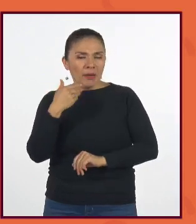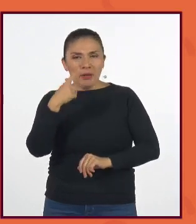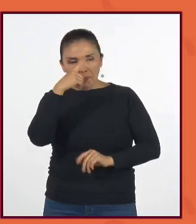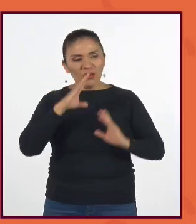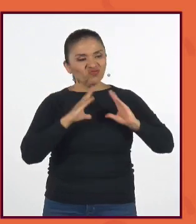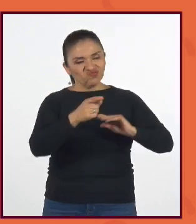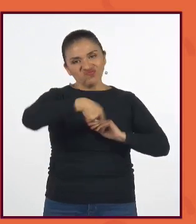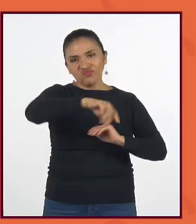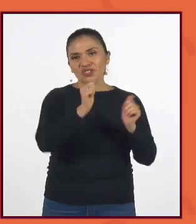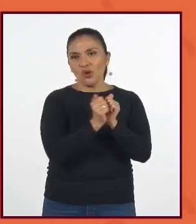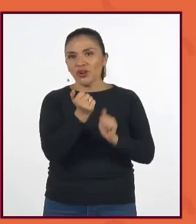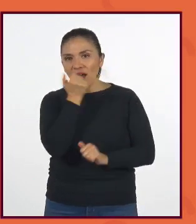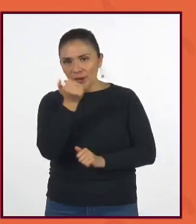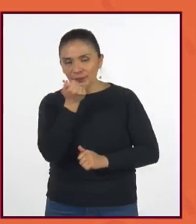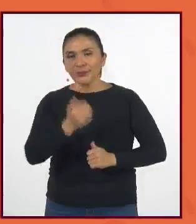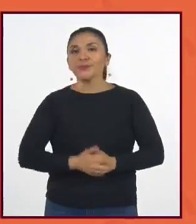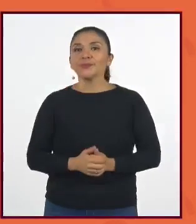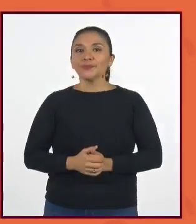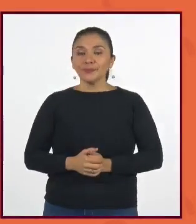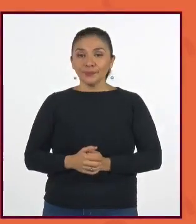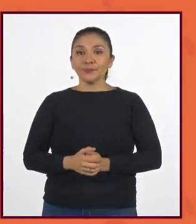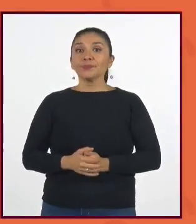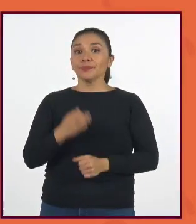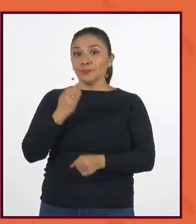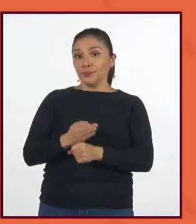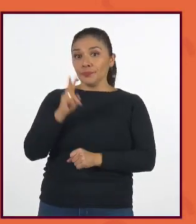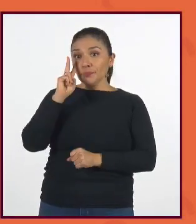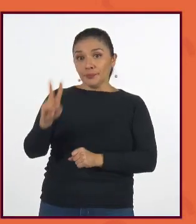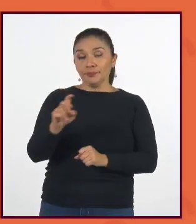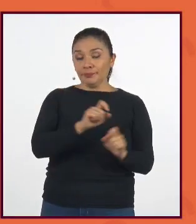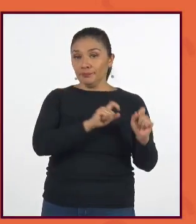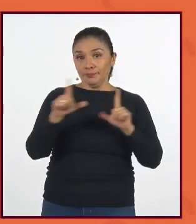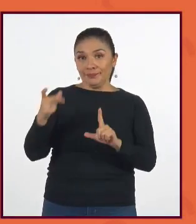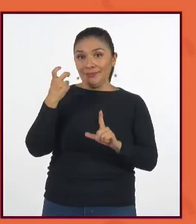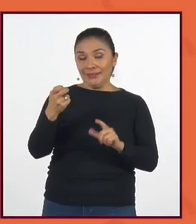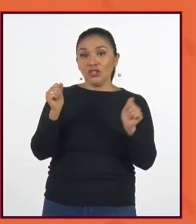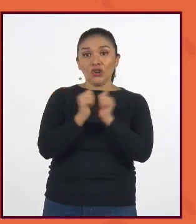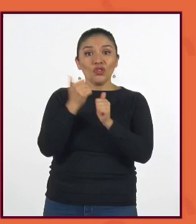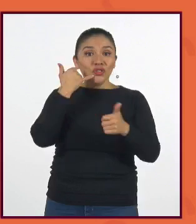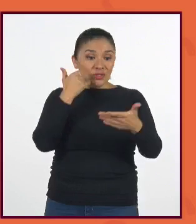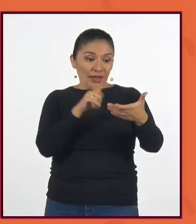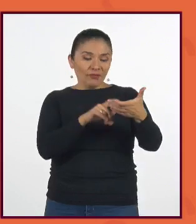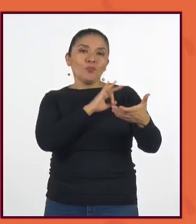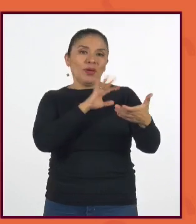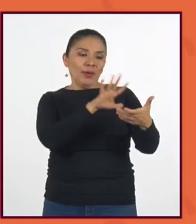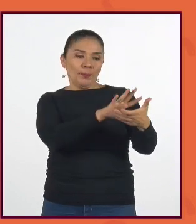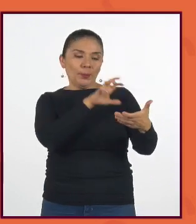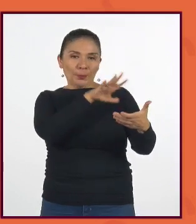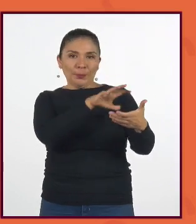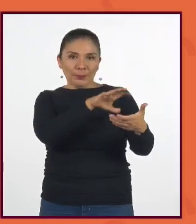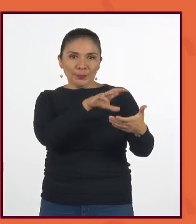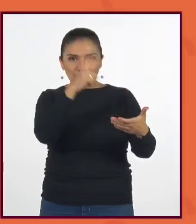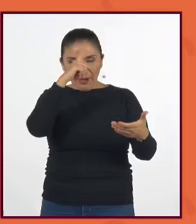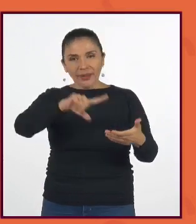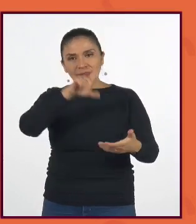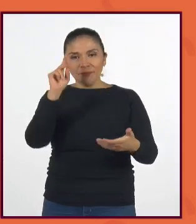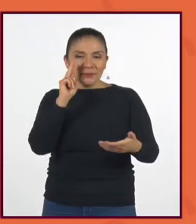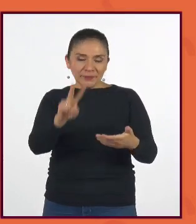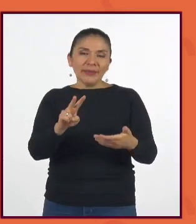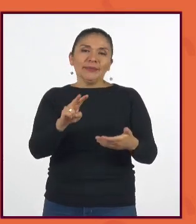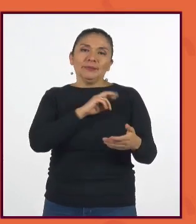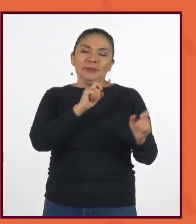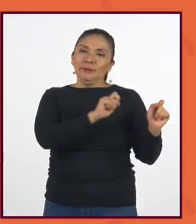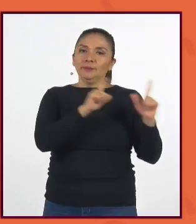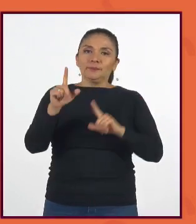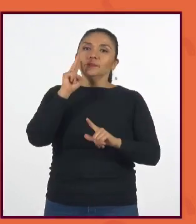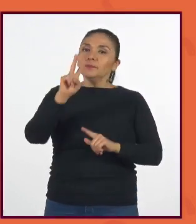los chicos. Si están viendo la transmisión desde su celular, screenshot a la pantalla para poderlo visualizar después y quedarse